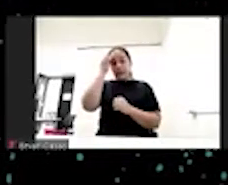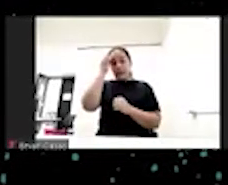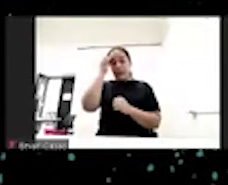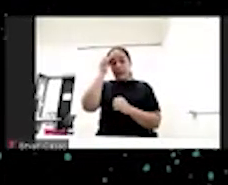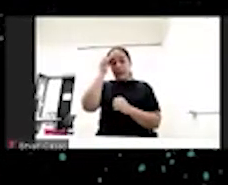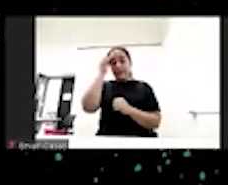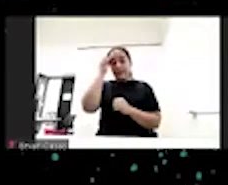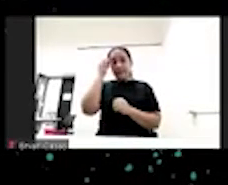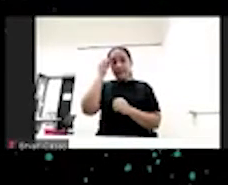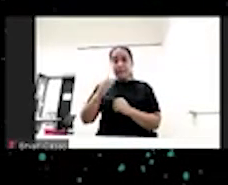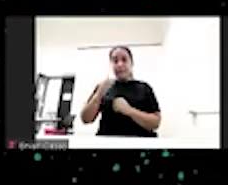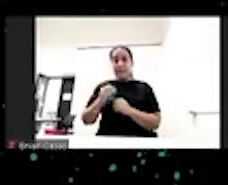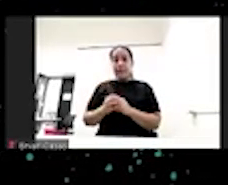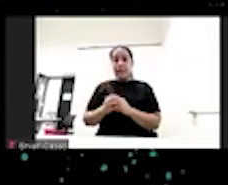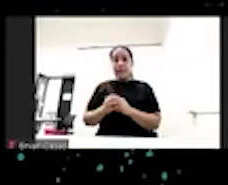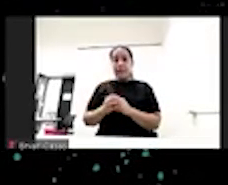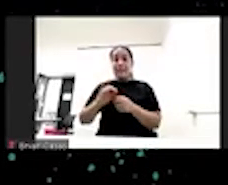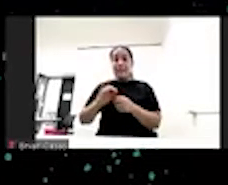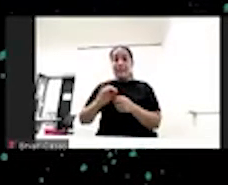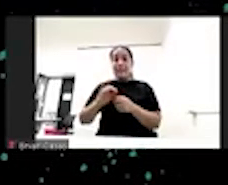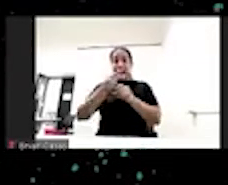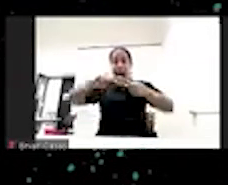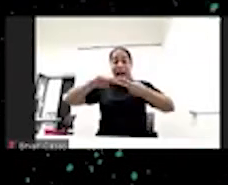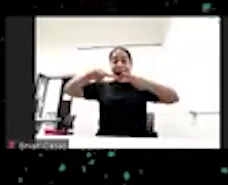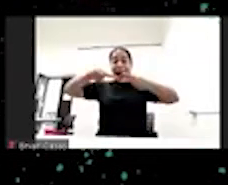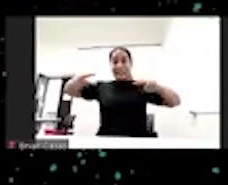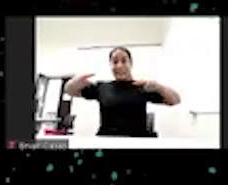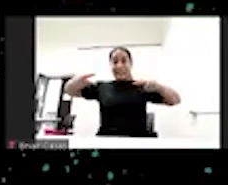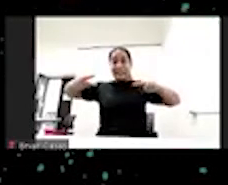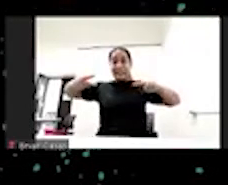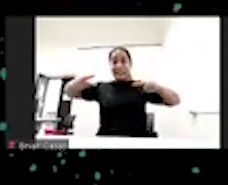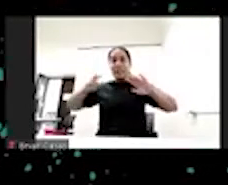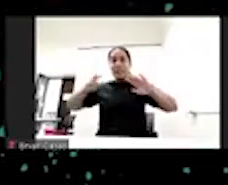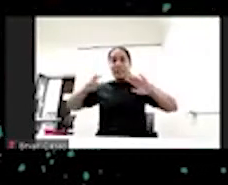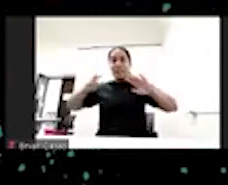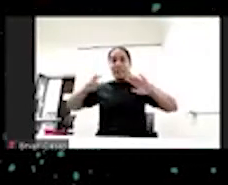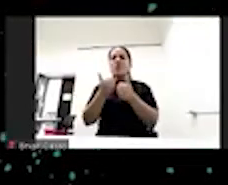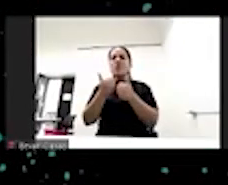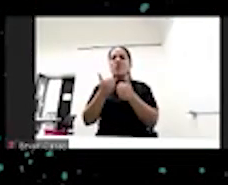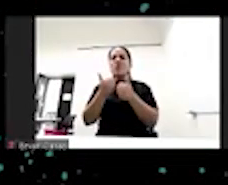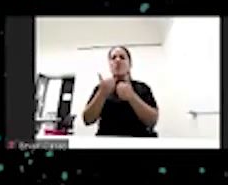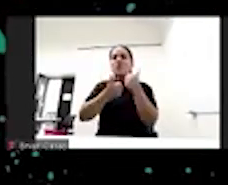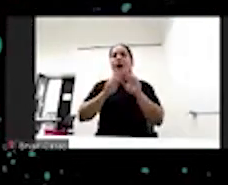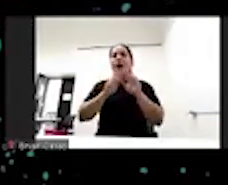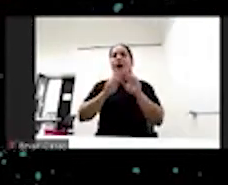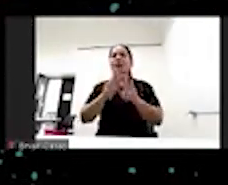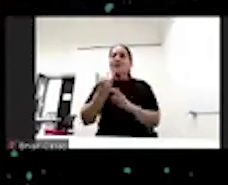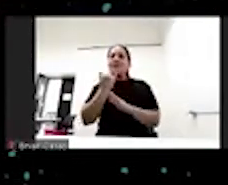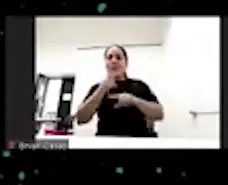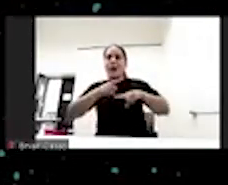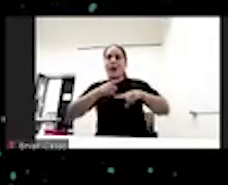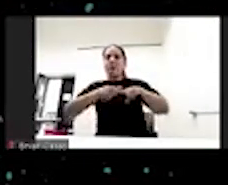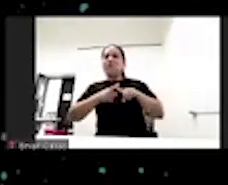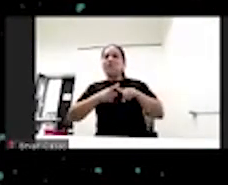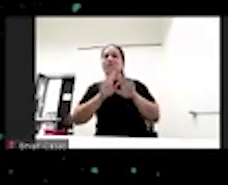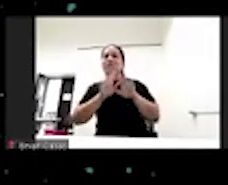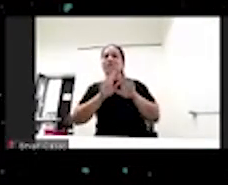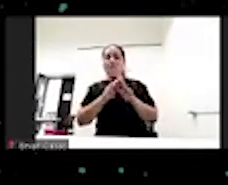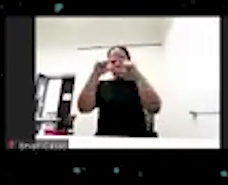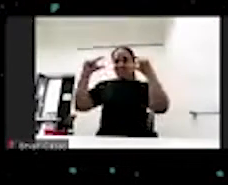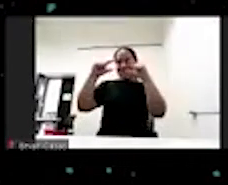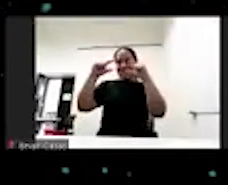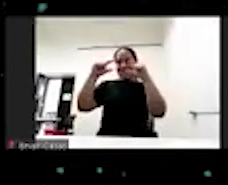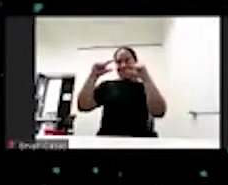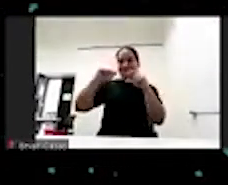Alteridad proviene del latín alteritas, que es el título de esta ponencia, ¿no? Que a su vez deriva